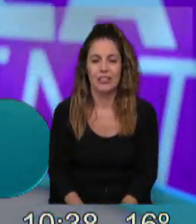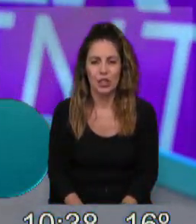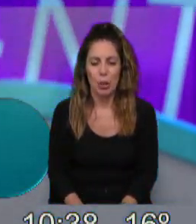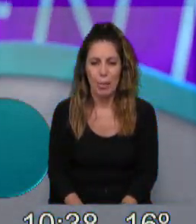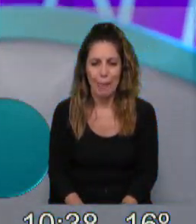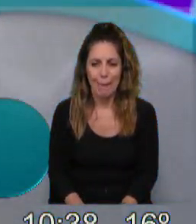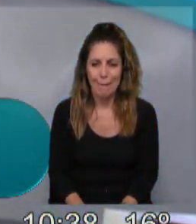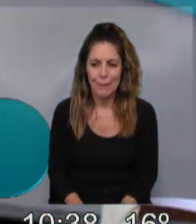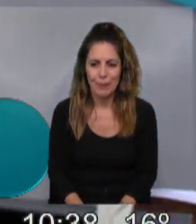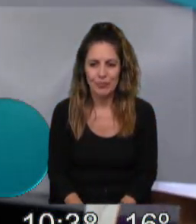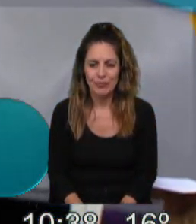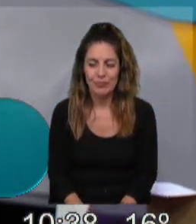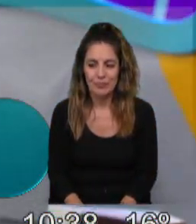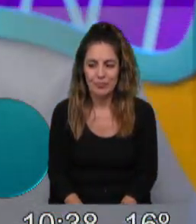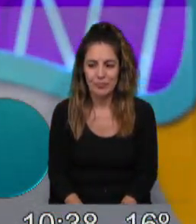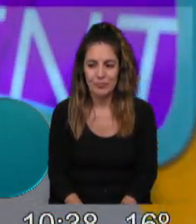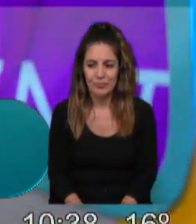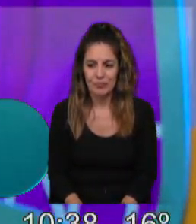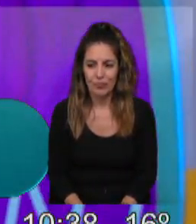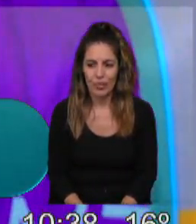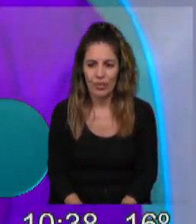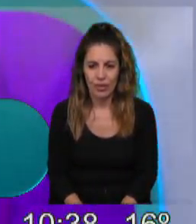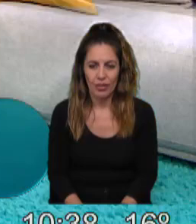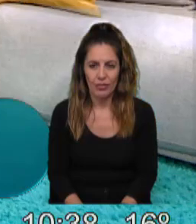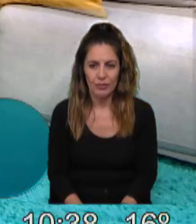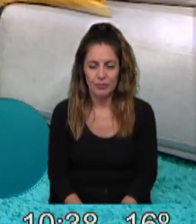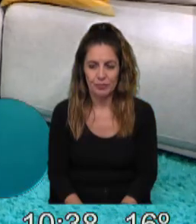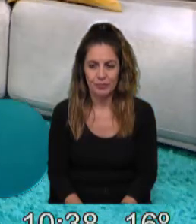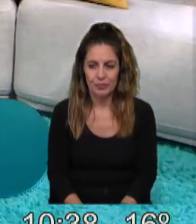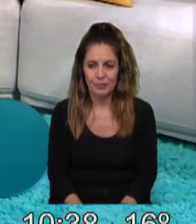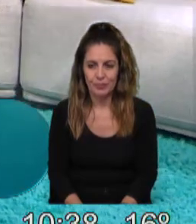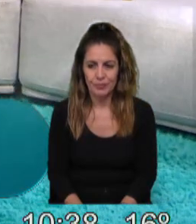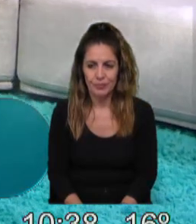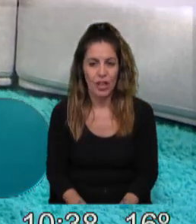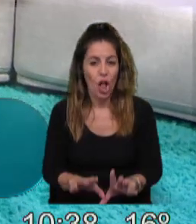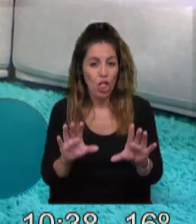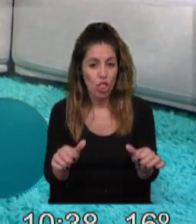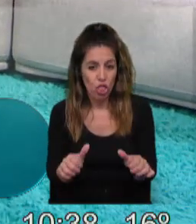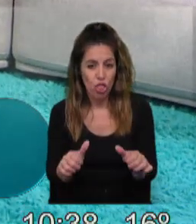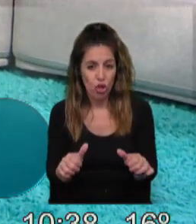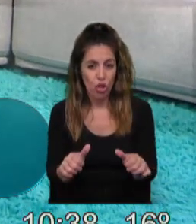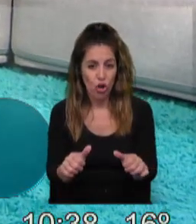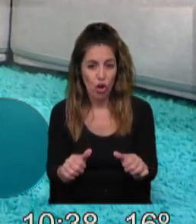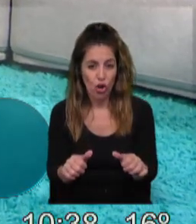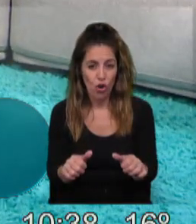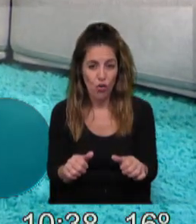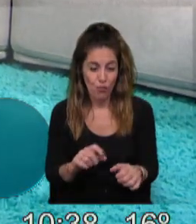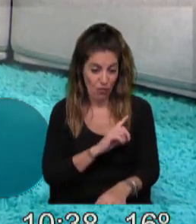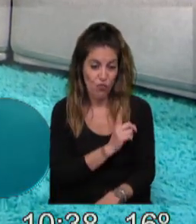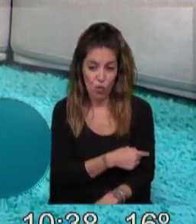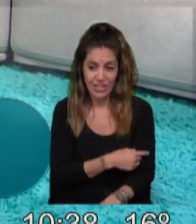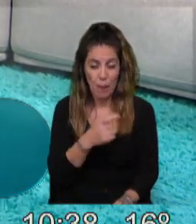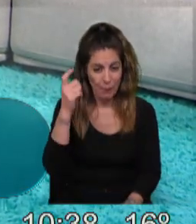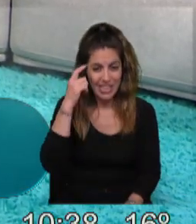Si no, yo voy a metido. Pero creo que entras. Sí, creo que entras. Entra y sobra. Son todas con el puntero reforzado, todas pensadas también para que